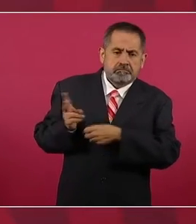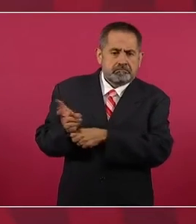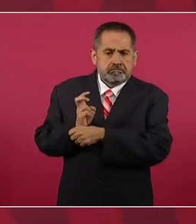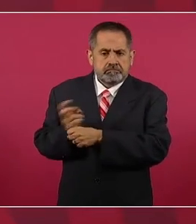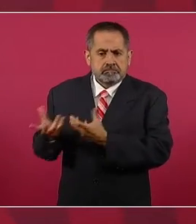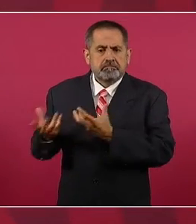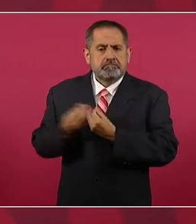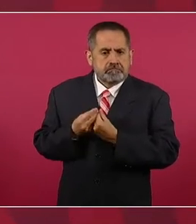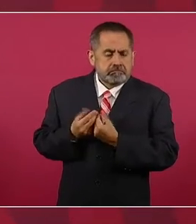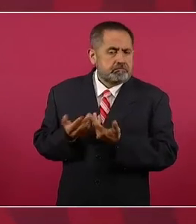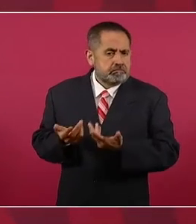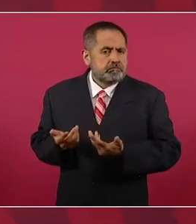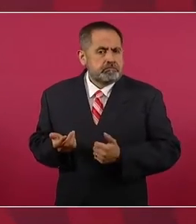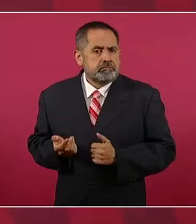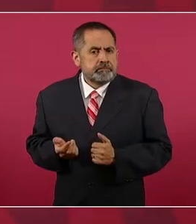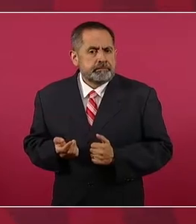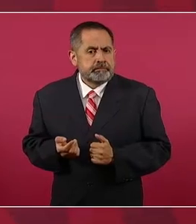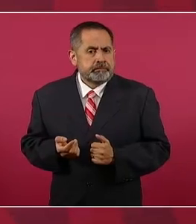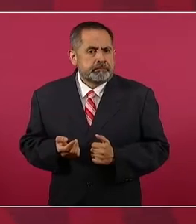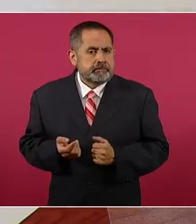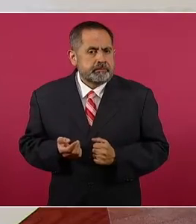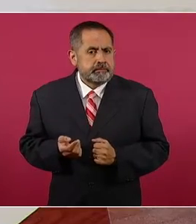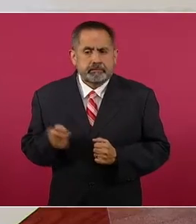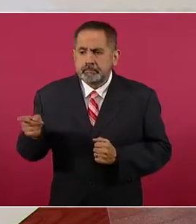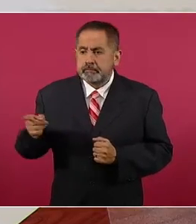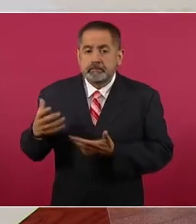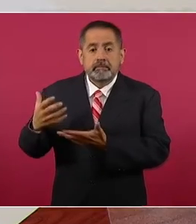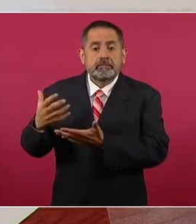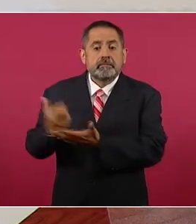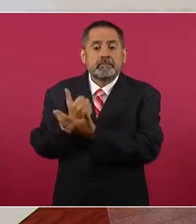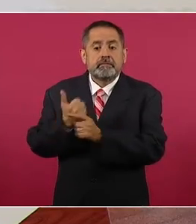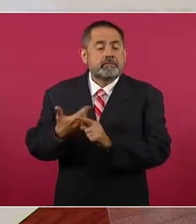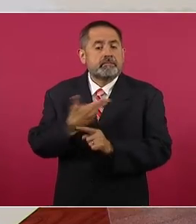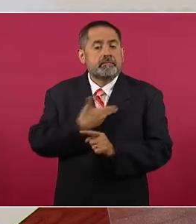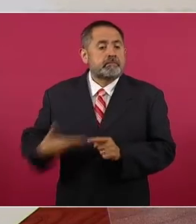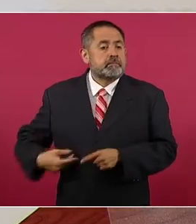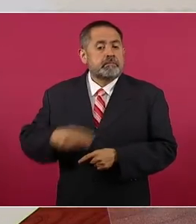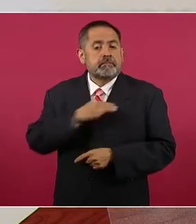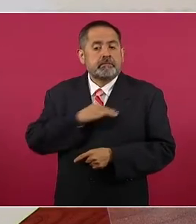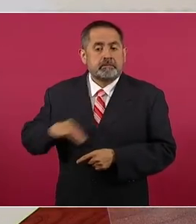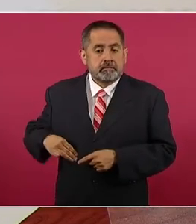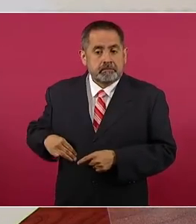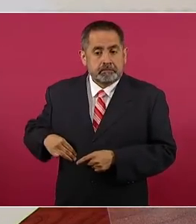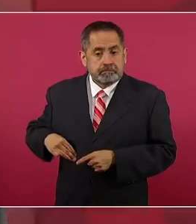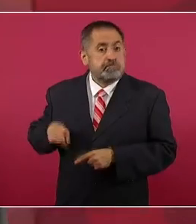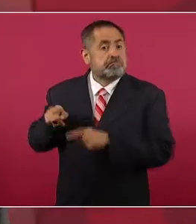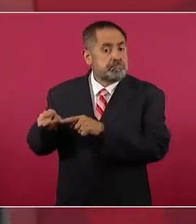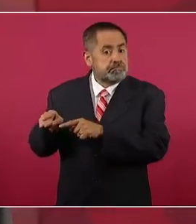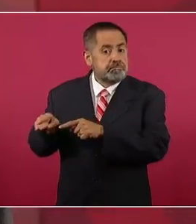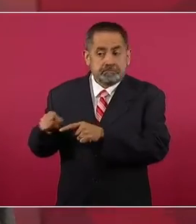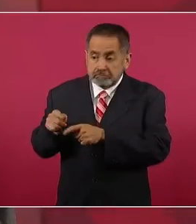a participar y ganó la presidencia municipal